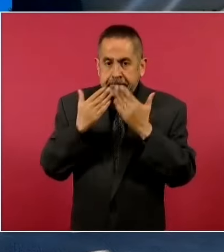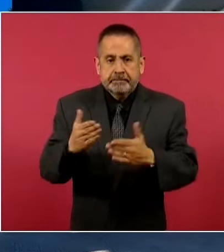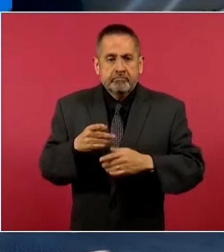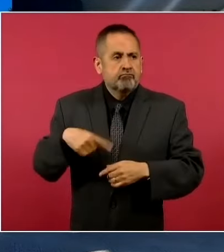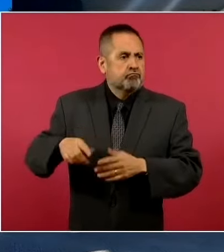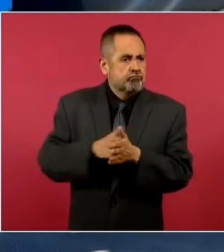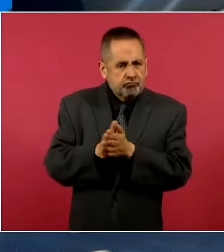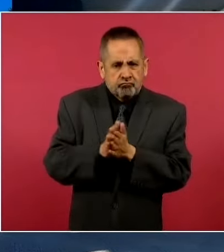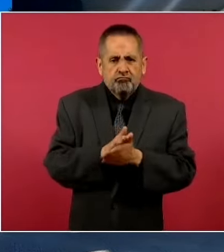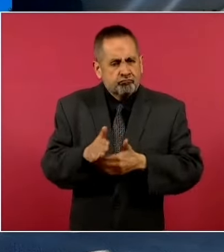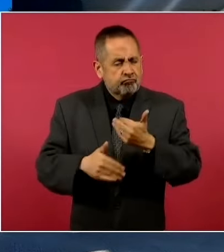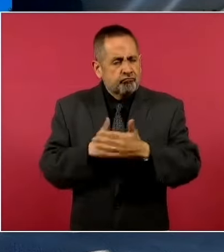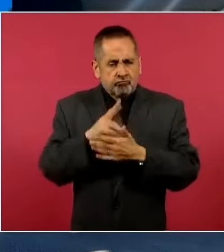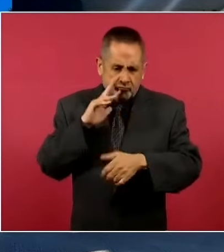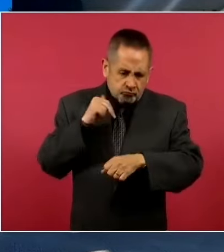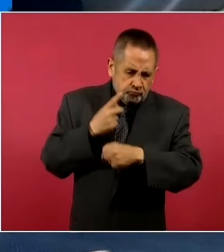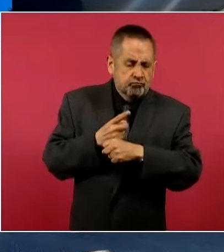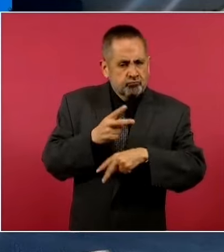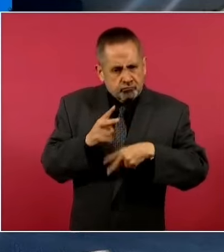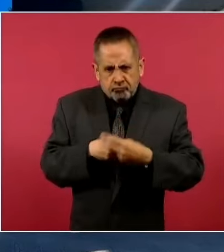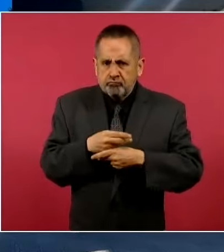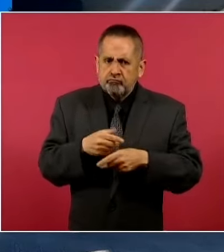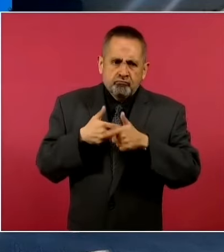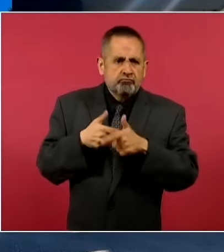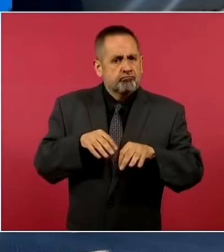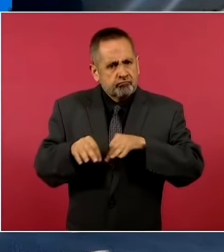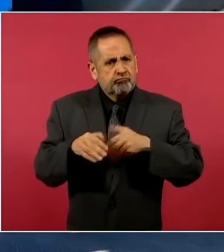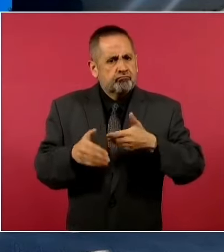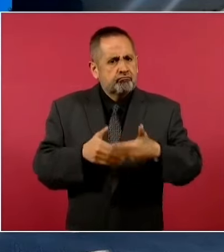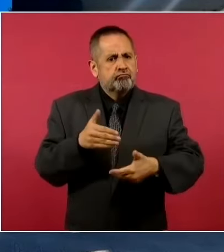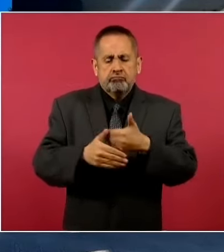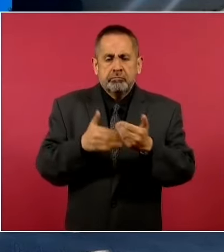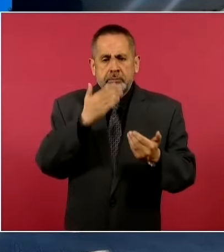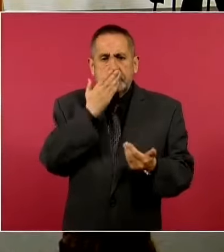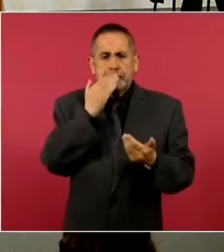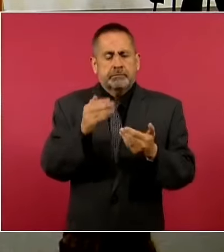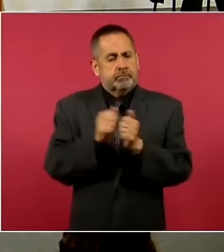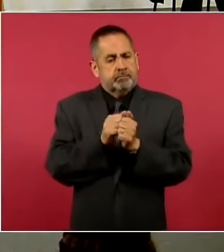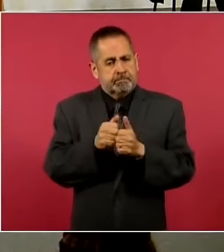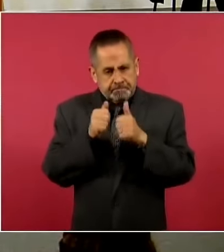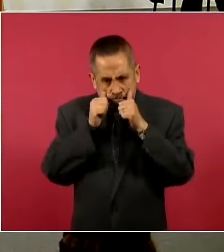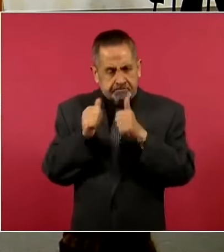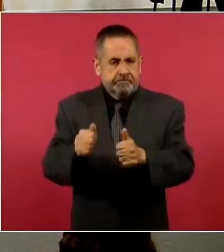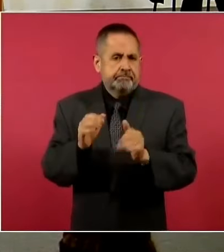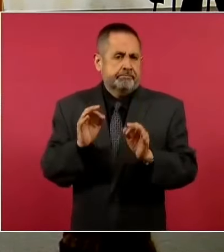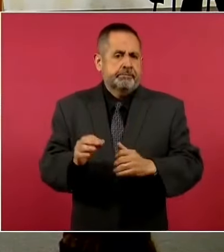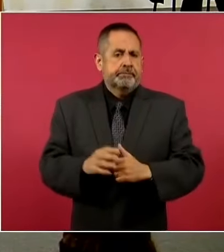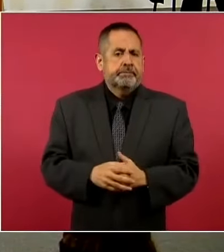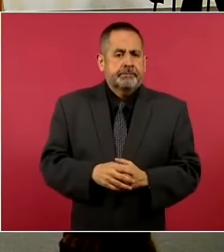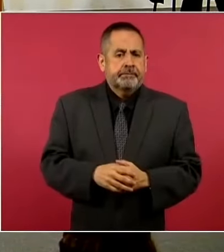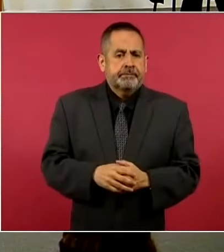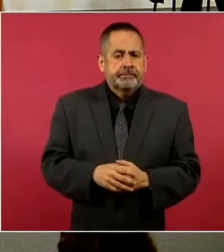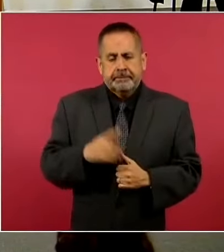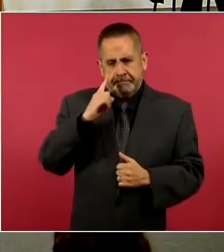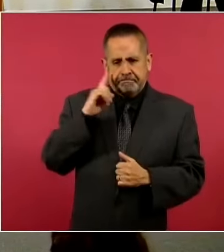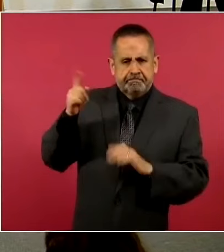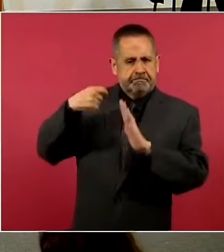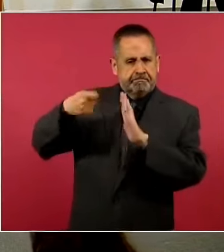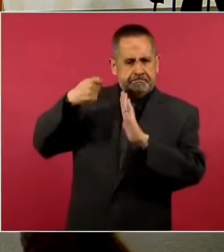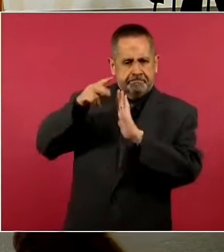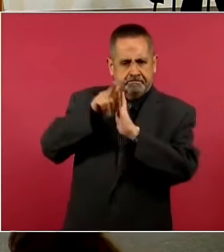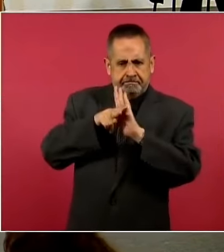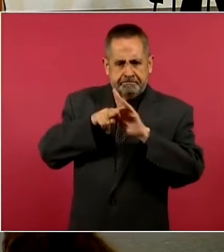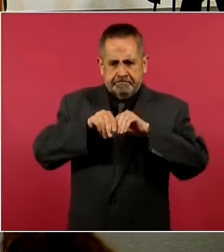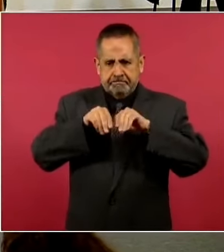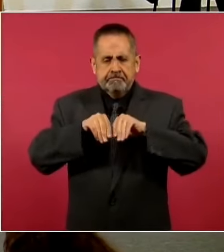mayor de las voluntades y demostrando su vocación de servicio. Hemos preparado un video, señor presidente,